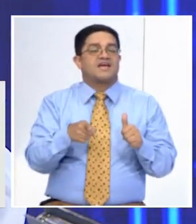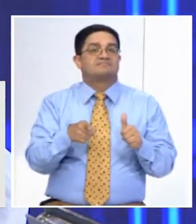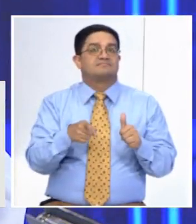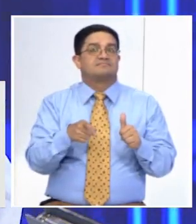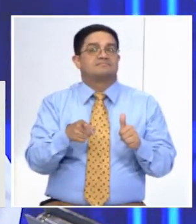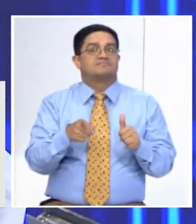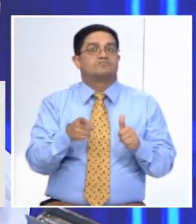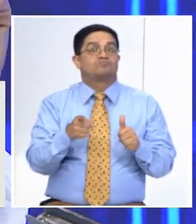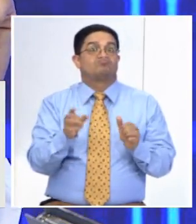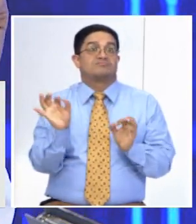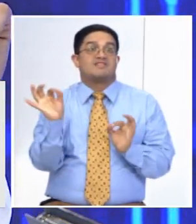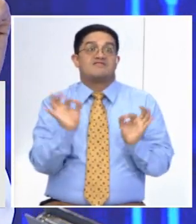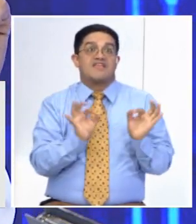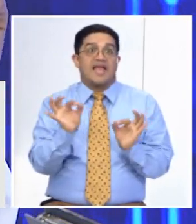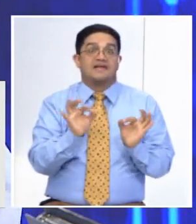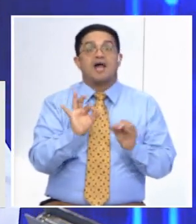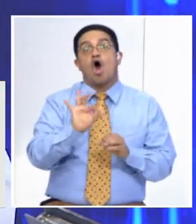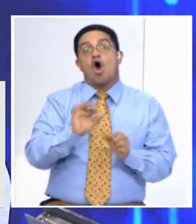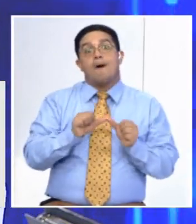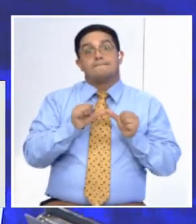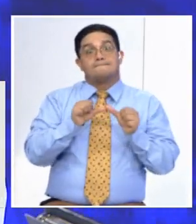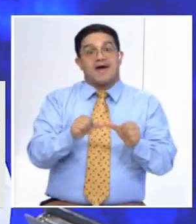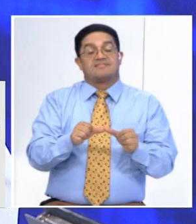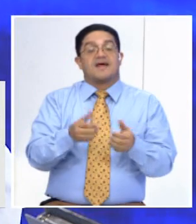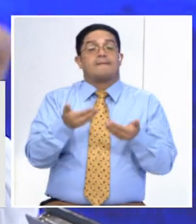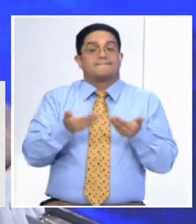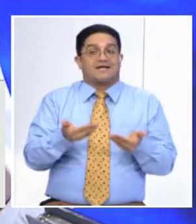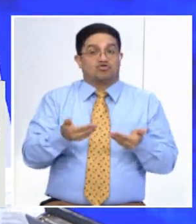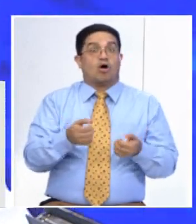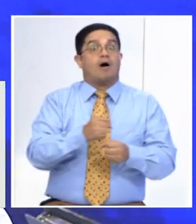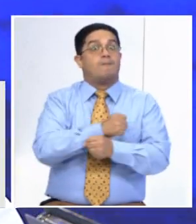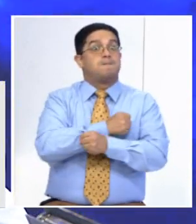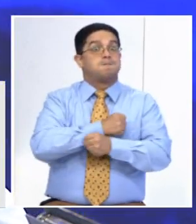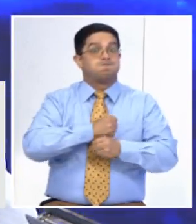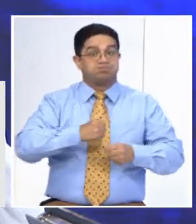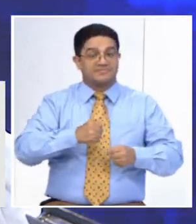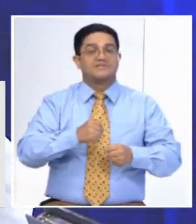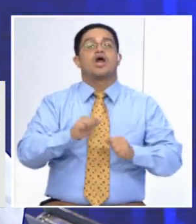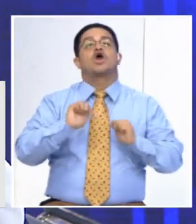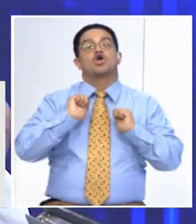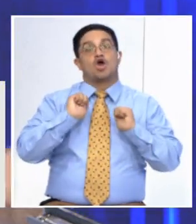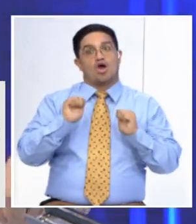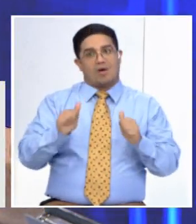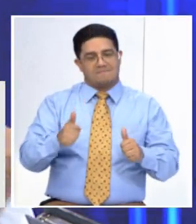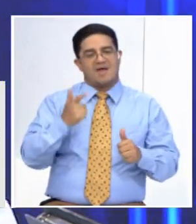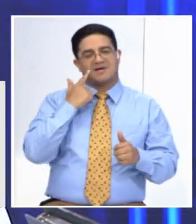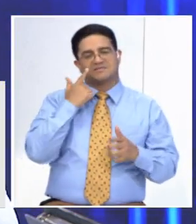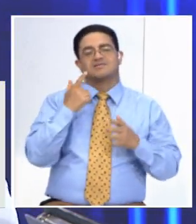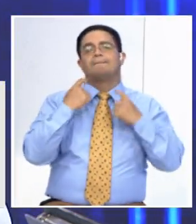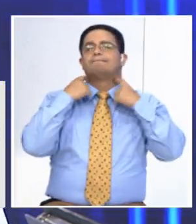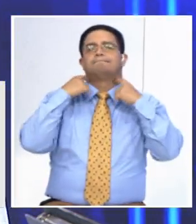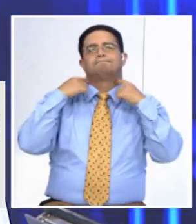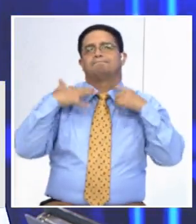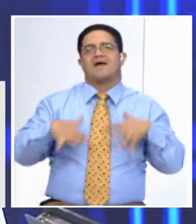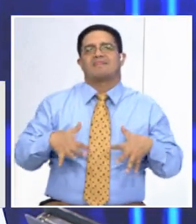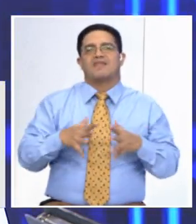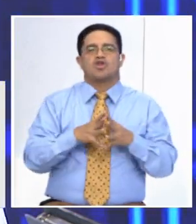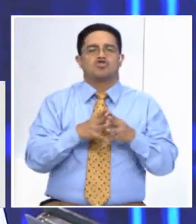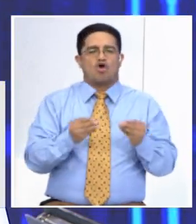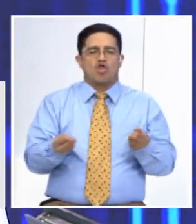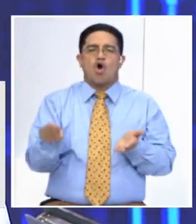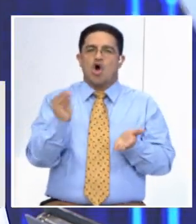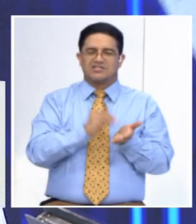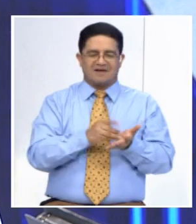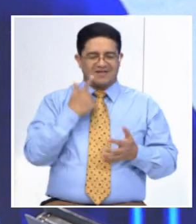menos mantenerse en su peso ideal. Aumenta peso, aumenta presión intraabdominal y eso hace que todos los órganos del suelo de la